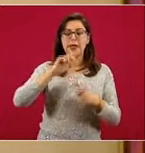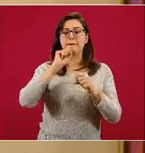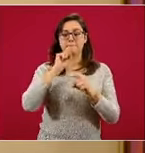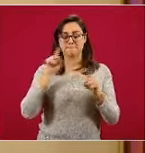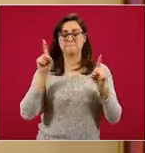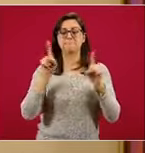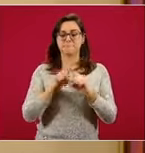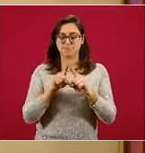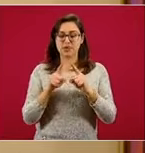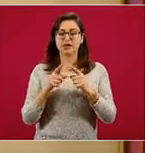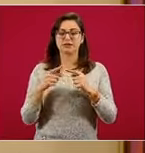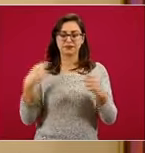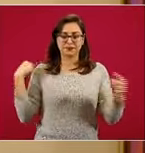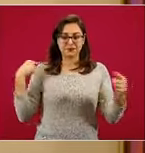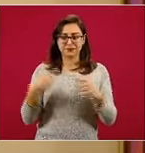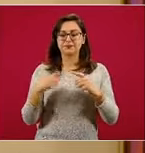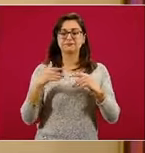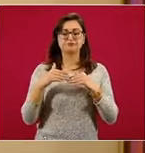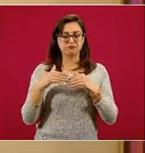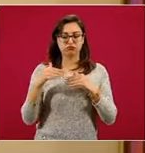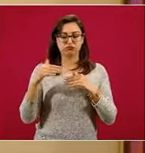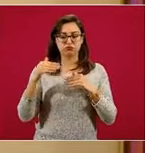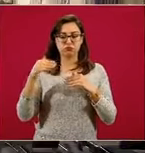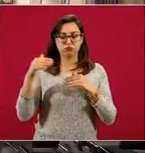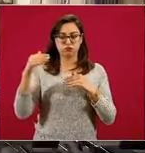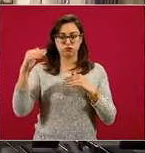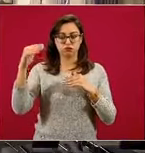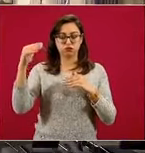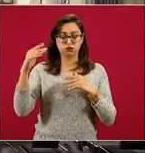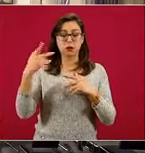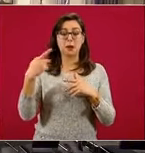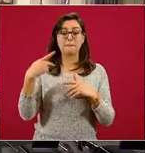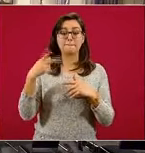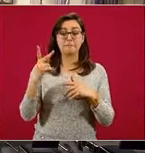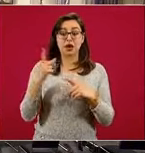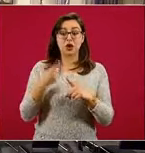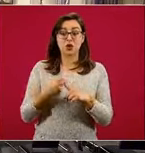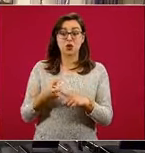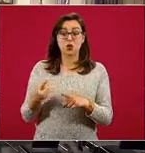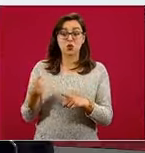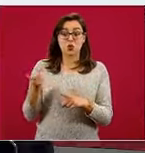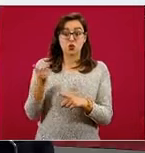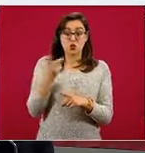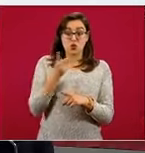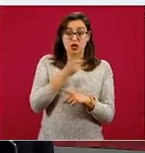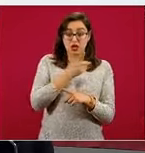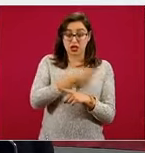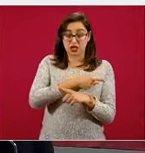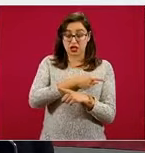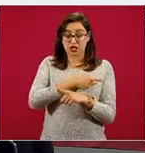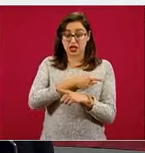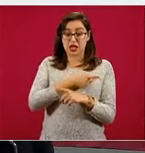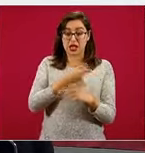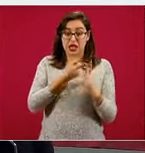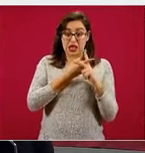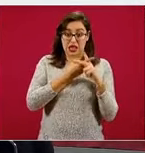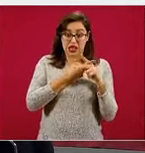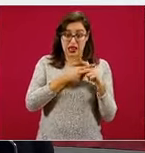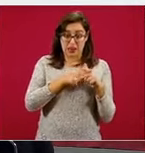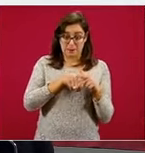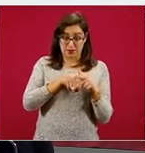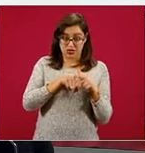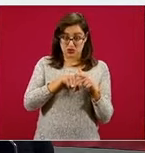una tendencia ascendente en las últimas semanas, esta todavía no ha sobrepasado la magnitud o la cantidad de defunciones por millón